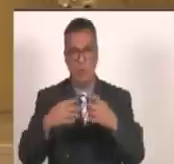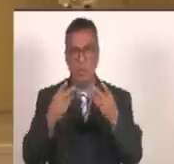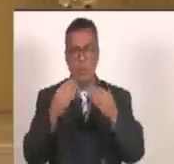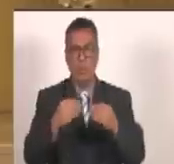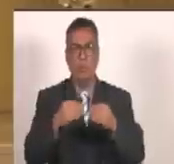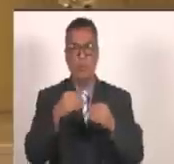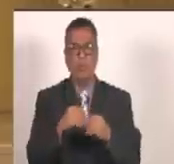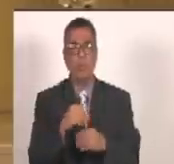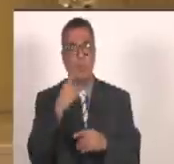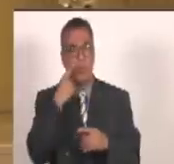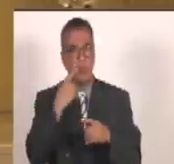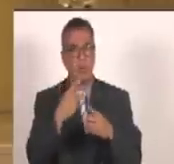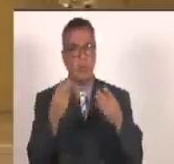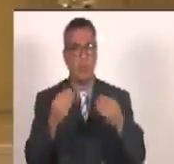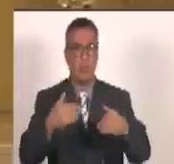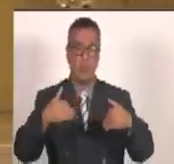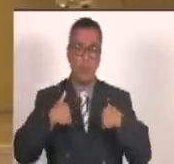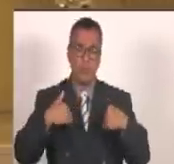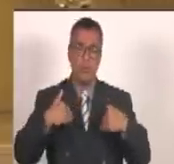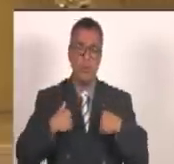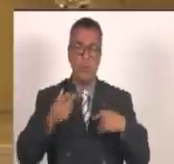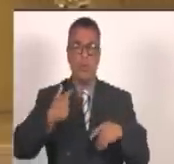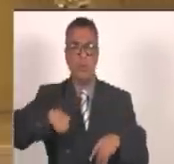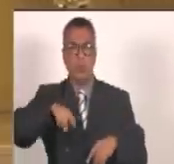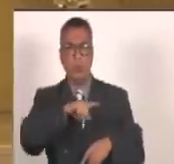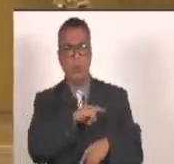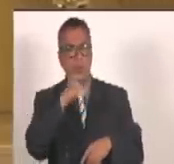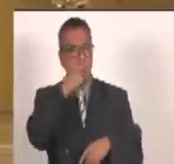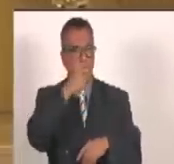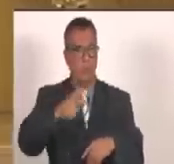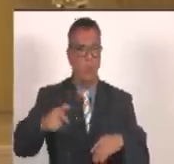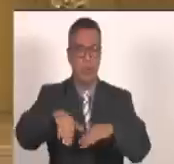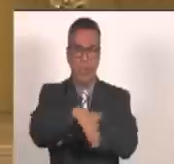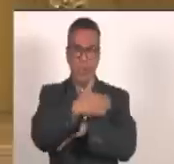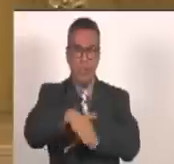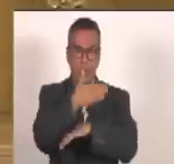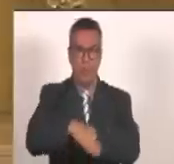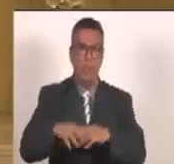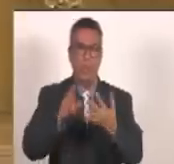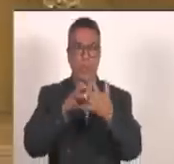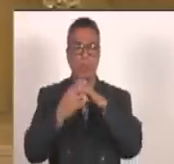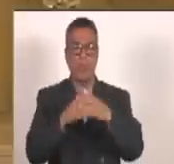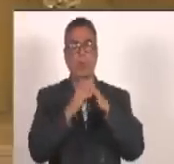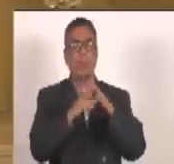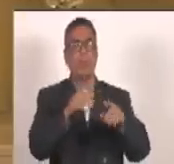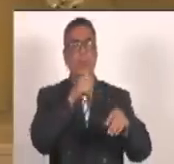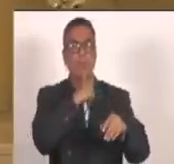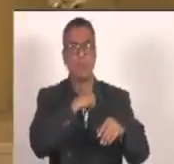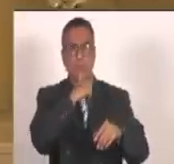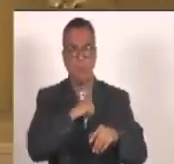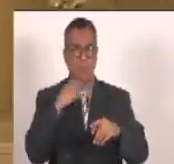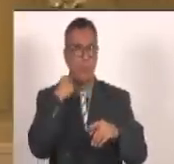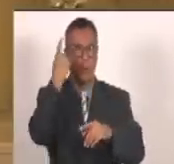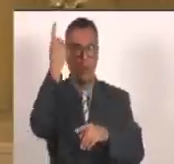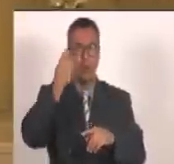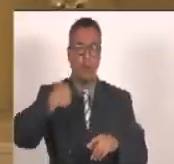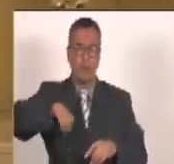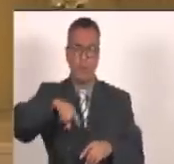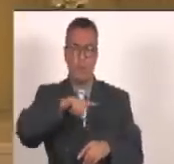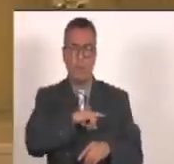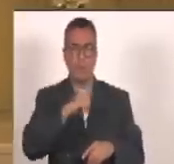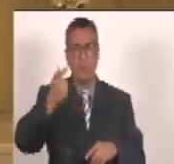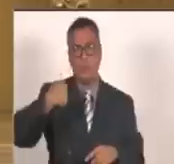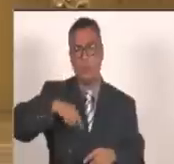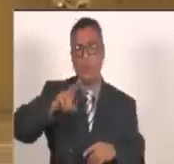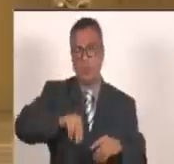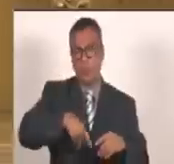de tanta agresión, después del sufrimiento de nuestro pueblo en las calles, en los barrios, de la resistencia heroica que hemos tenido,